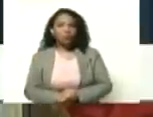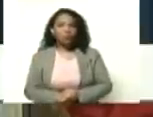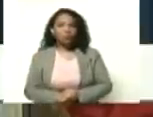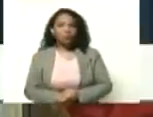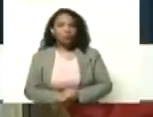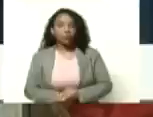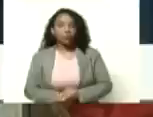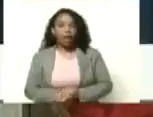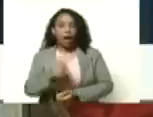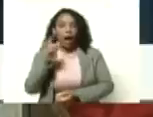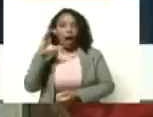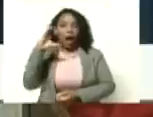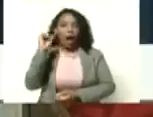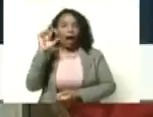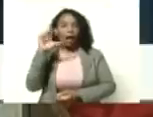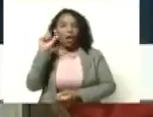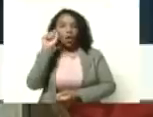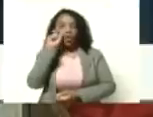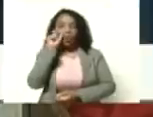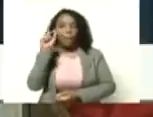a carlos lance